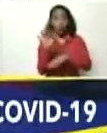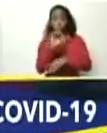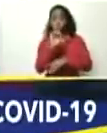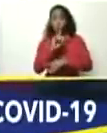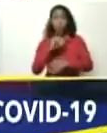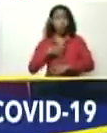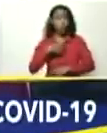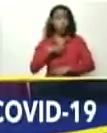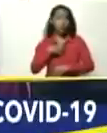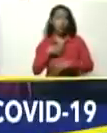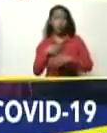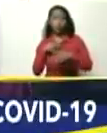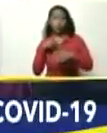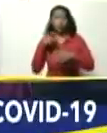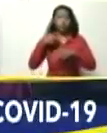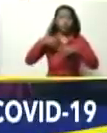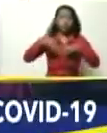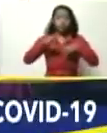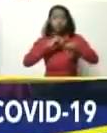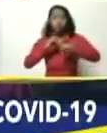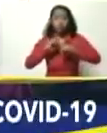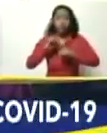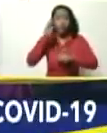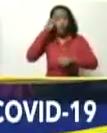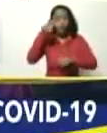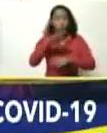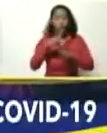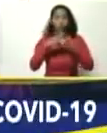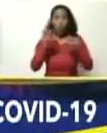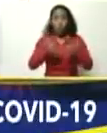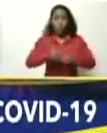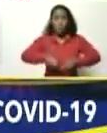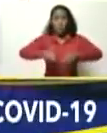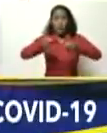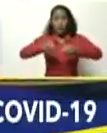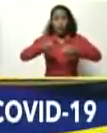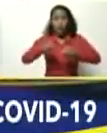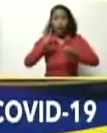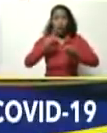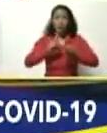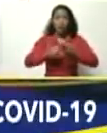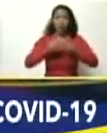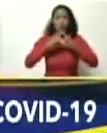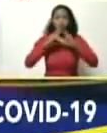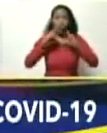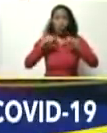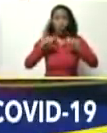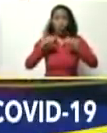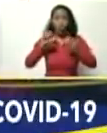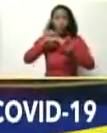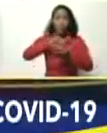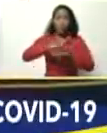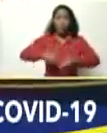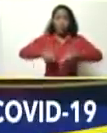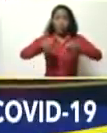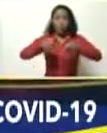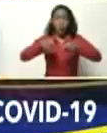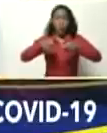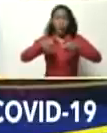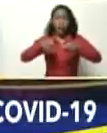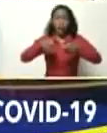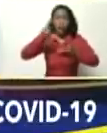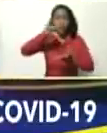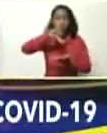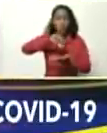podía circular en la ciudad. Y todos los mercados, todos los centros comerciales, los